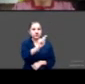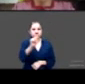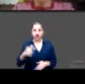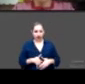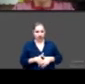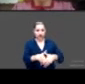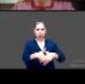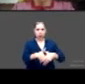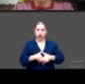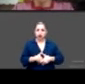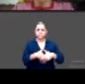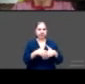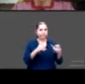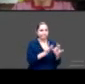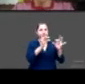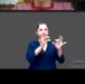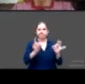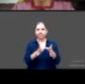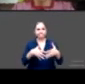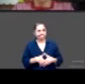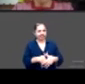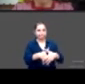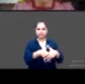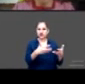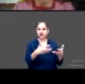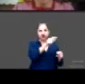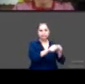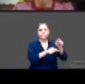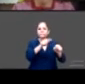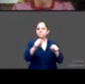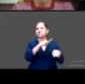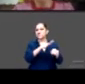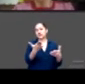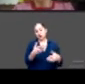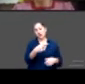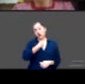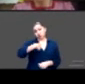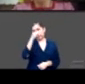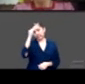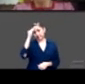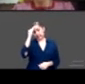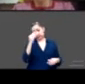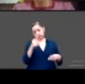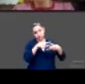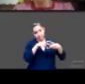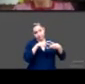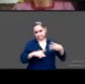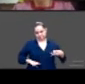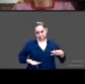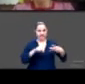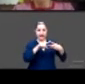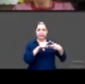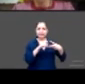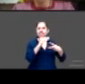ocurriendo? y hemos trabajado tres alternativas una conservadora que aumentara esta necesidad insatisfecha en 10 por ciento una moderada un